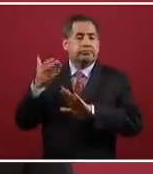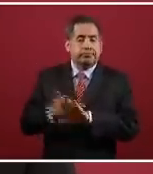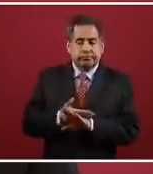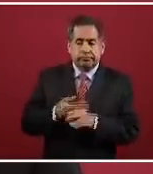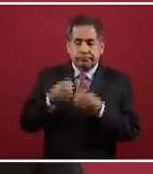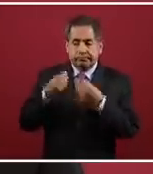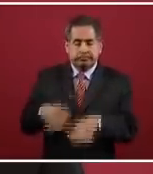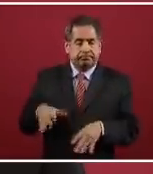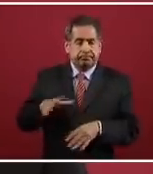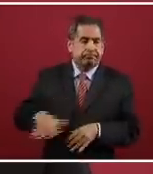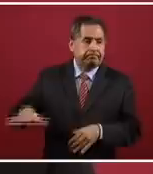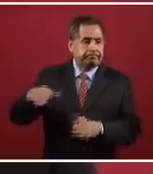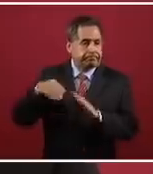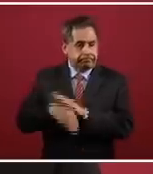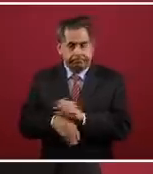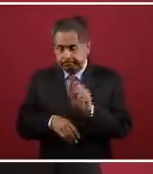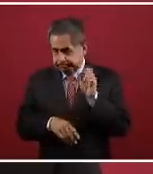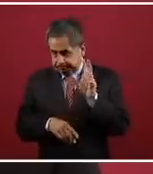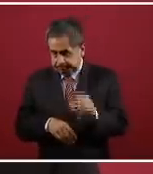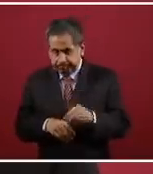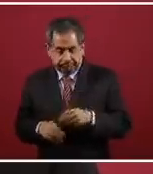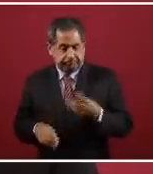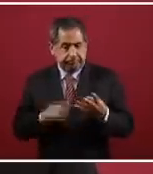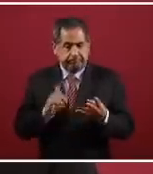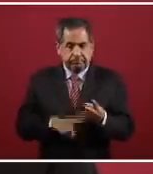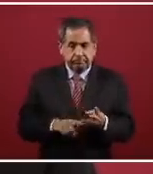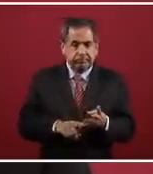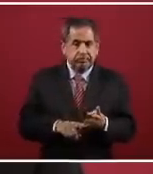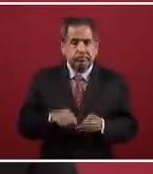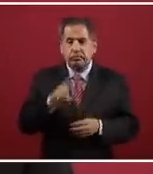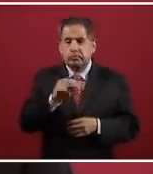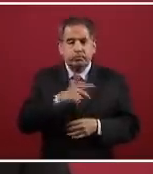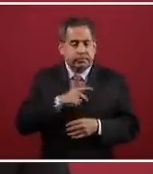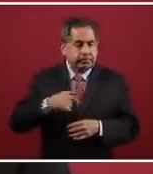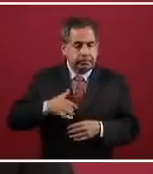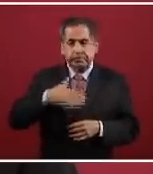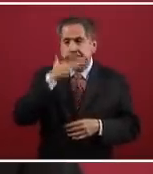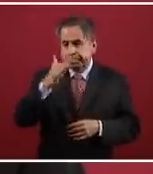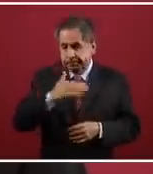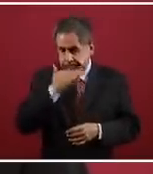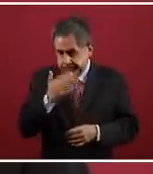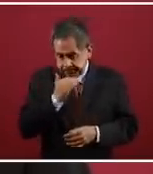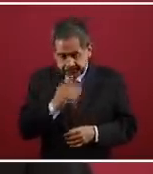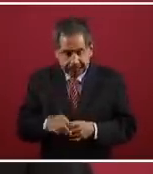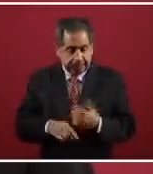el interés general, que no haya corrupción,